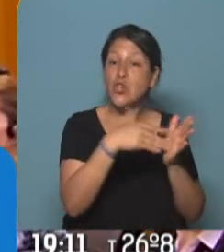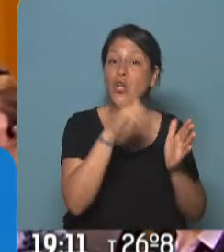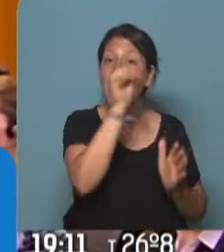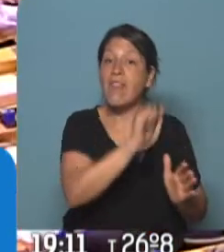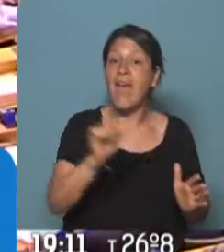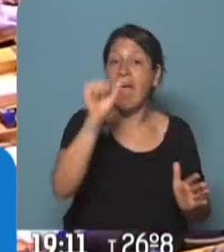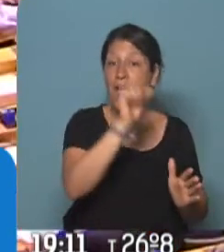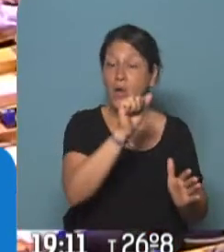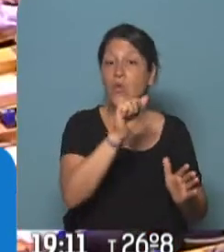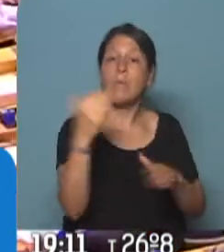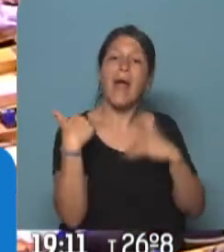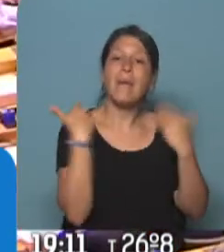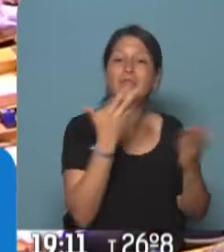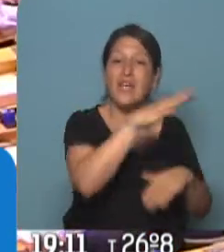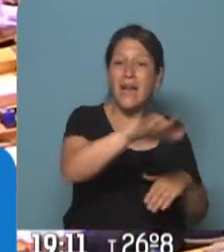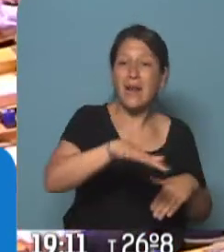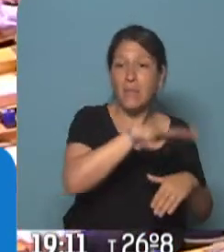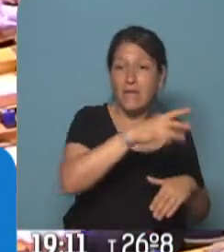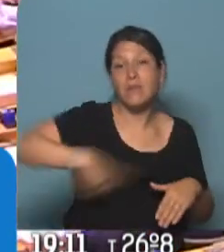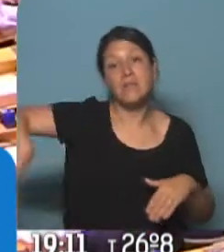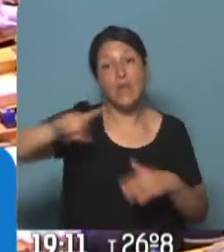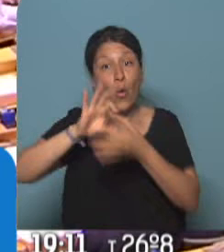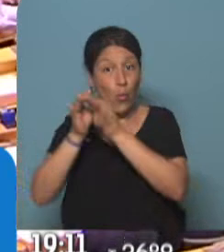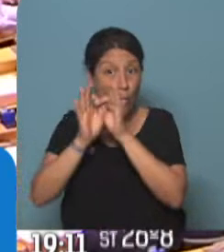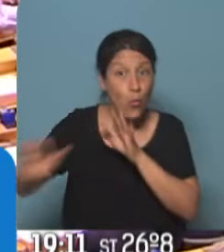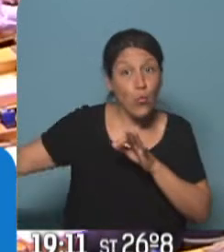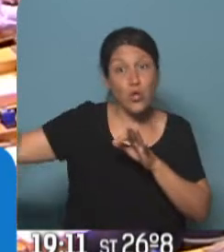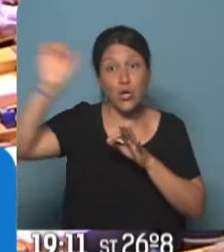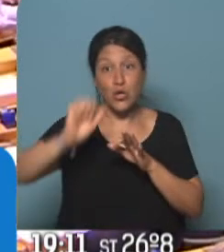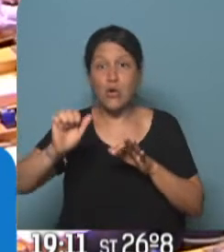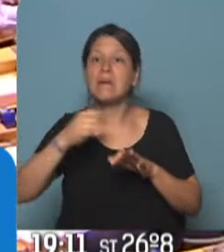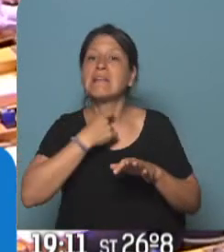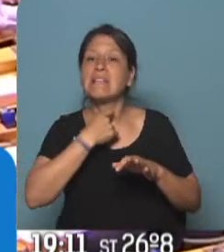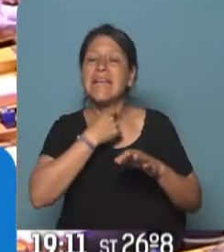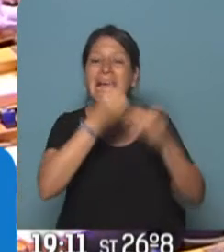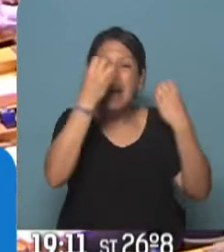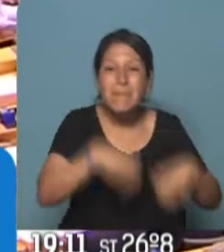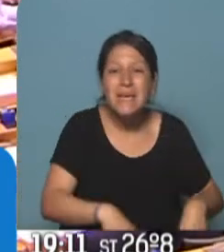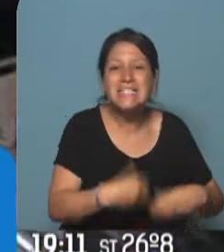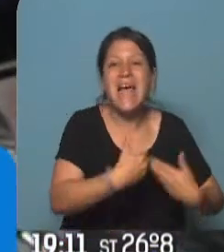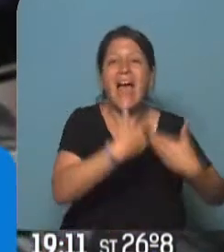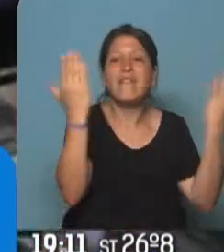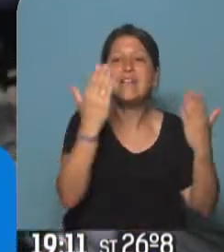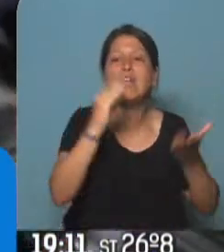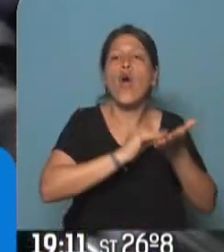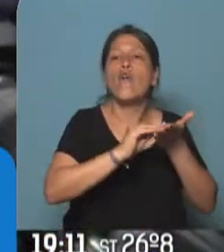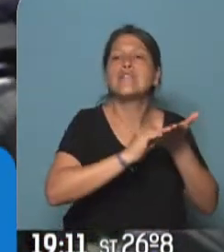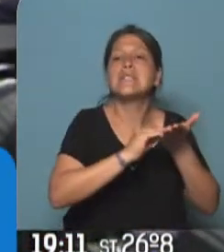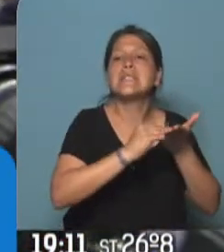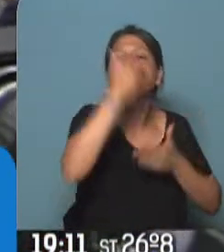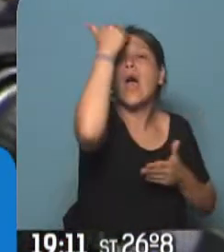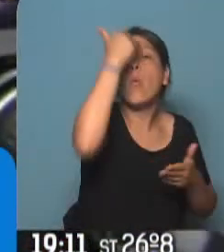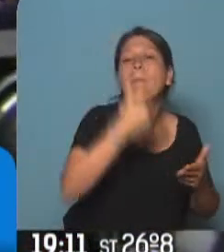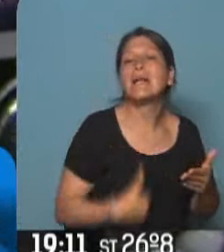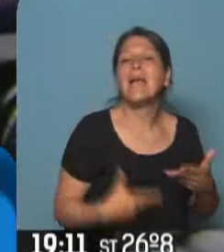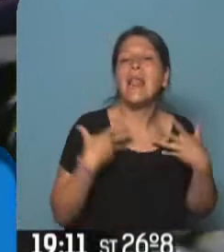y confirmó sus intenciones de abrir una oficina humanitaria en caracas en ese marco